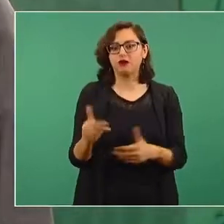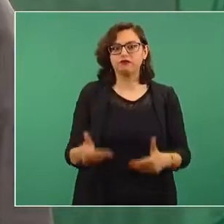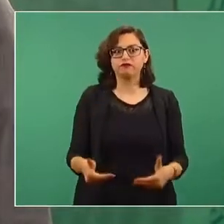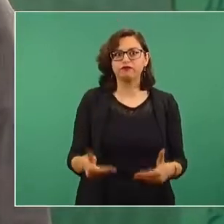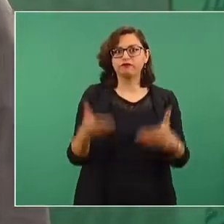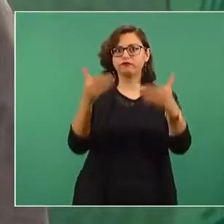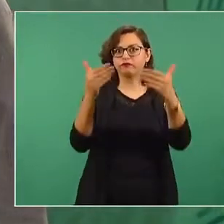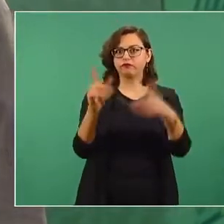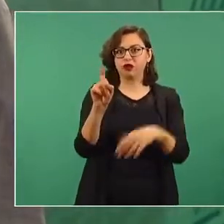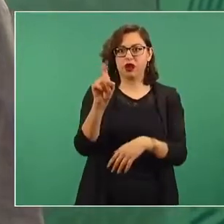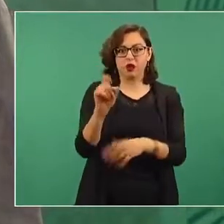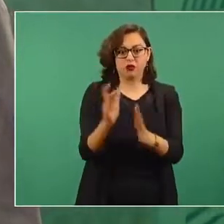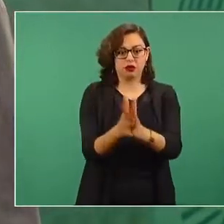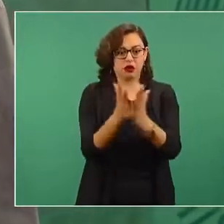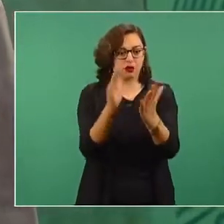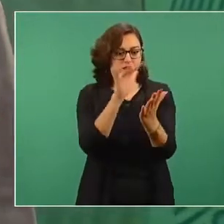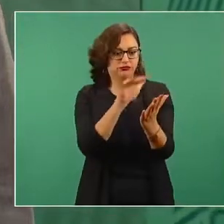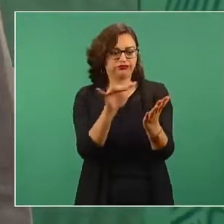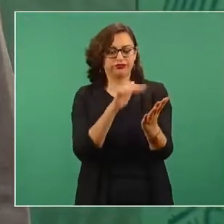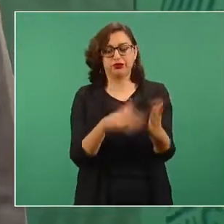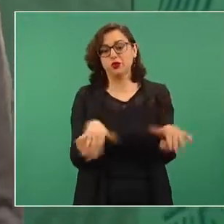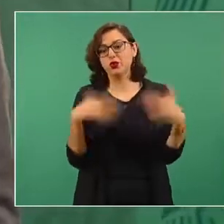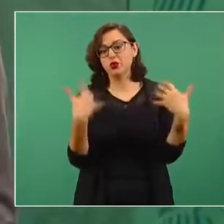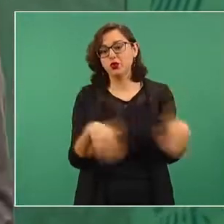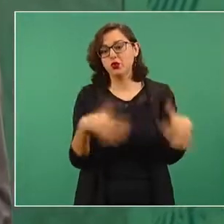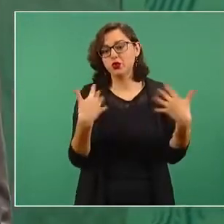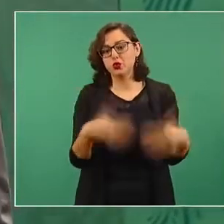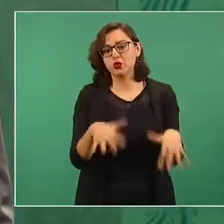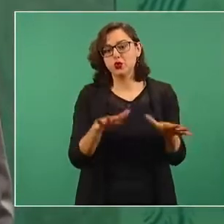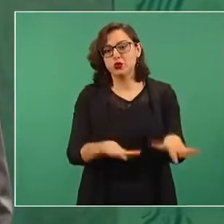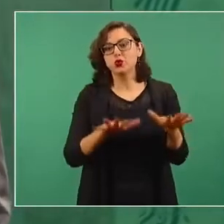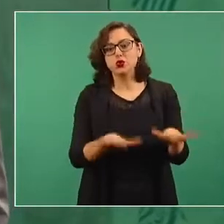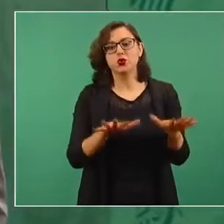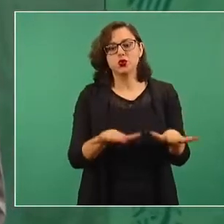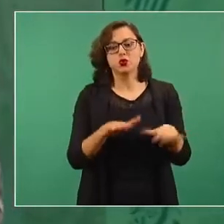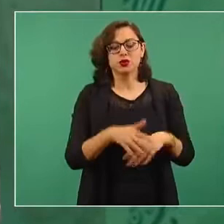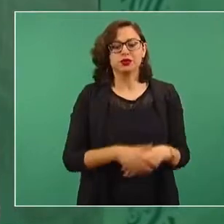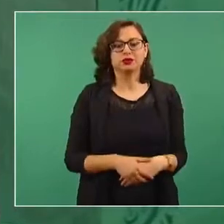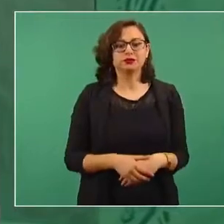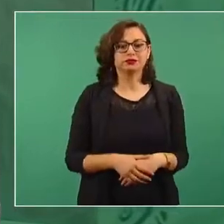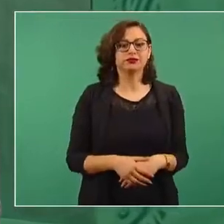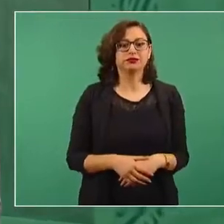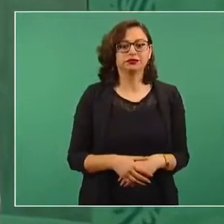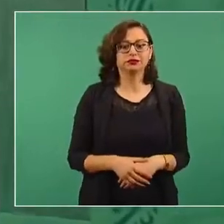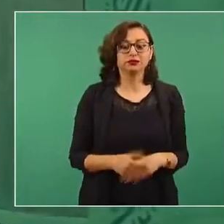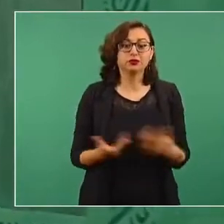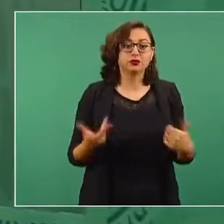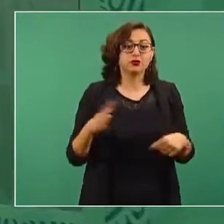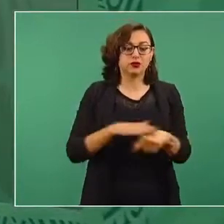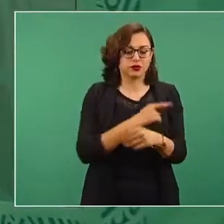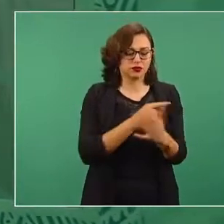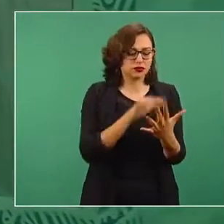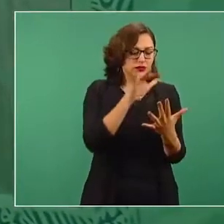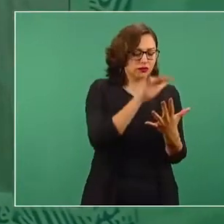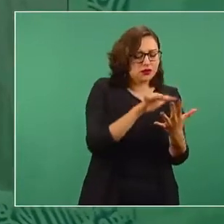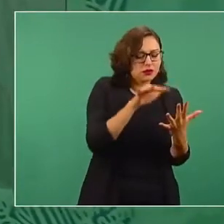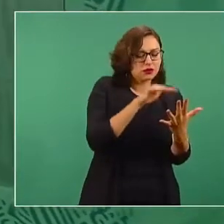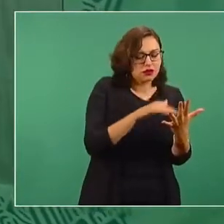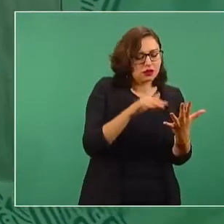valió la pena el viaje, porque si hay un poco más de imaginación, pues uno ya empieza